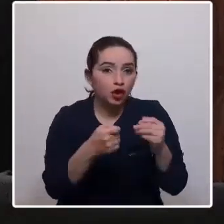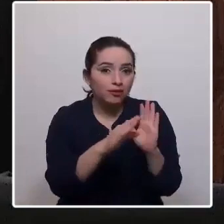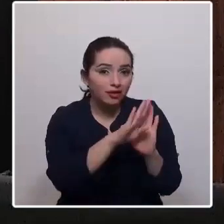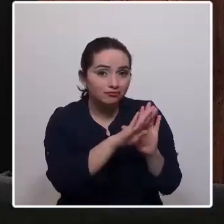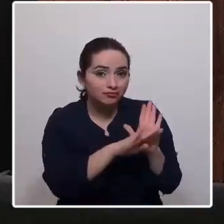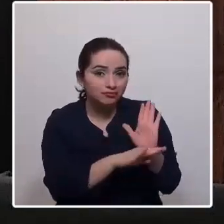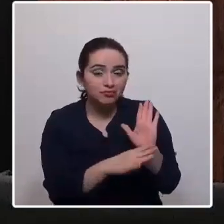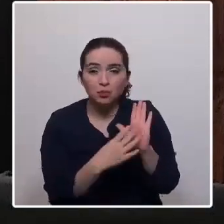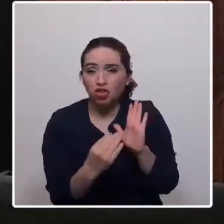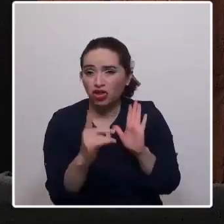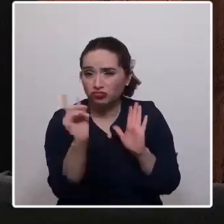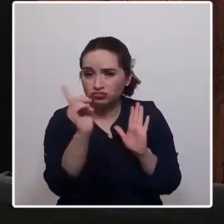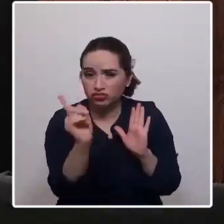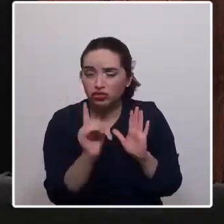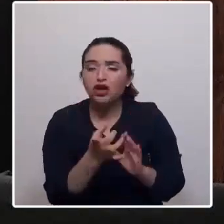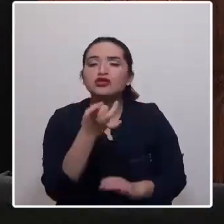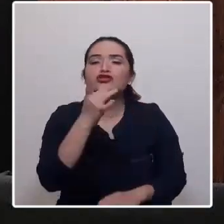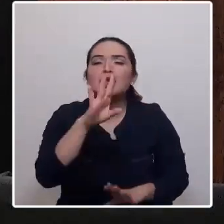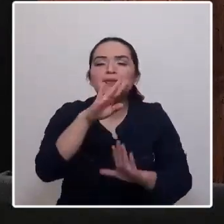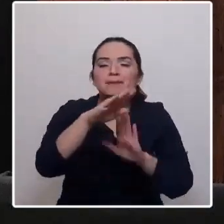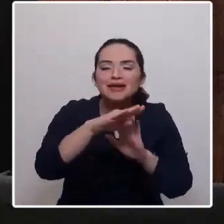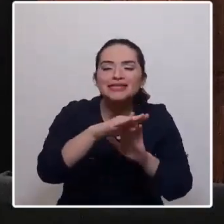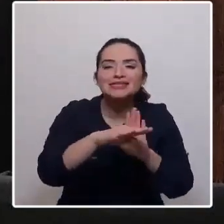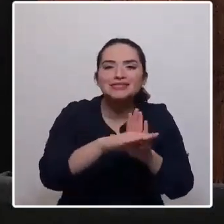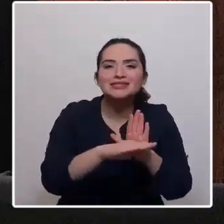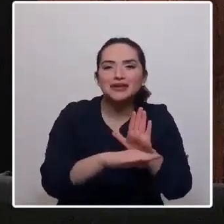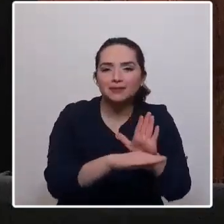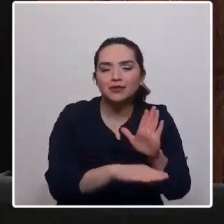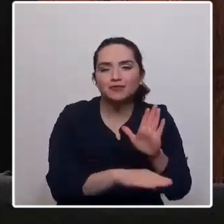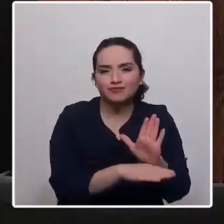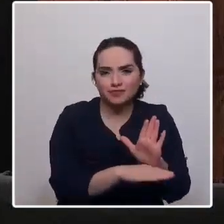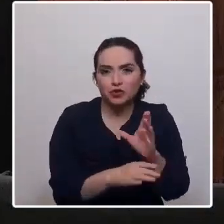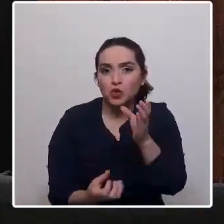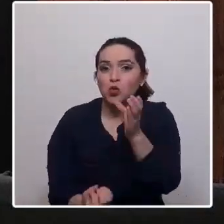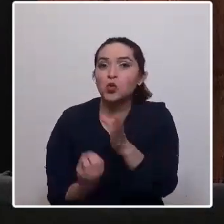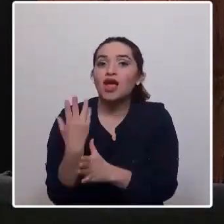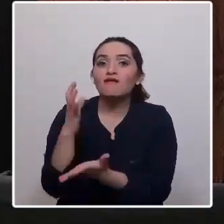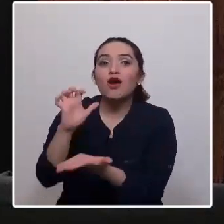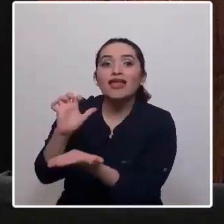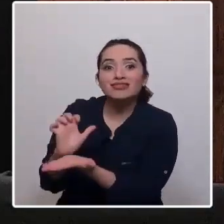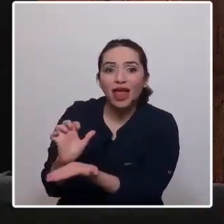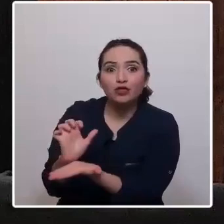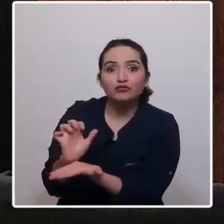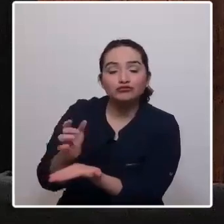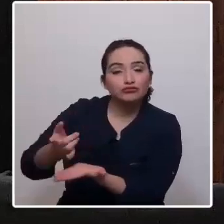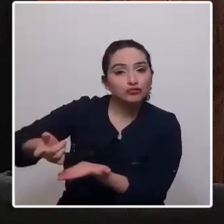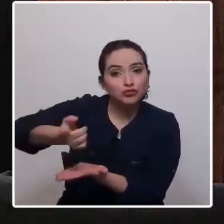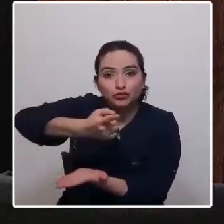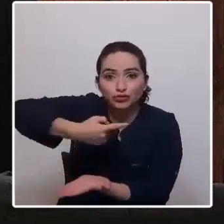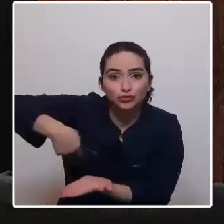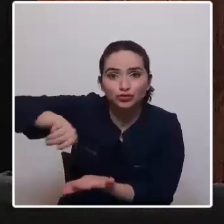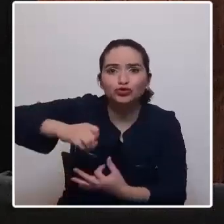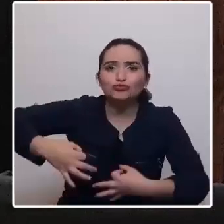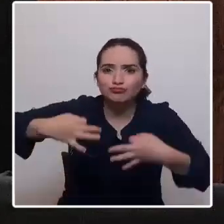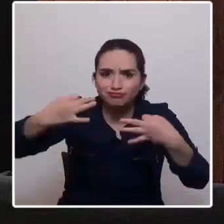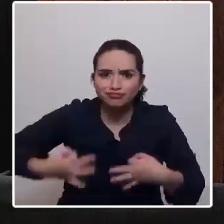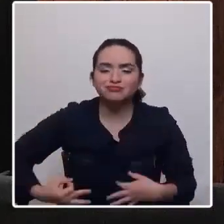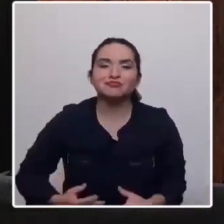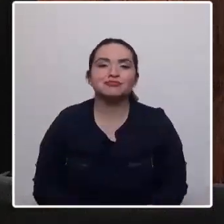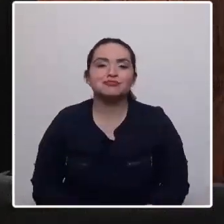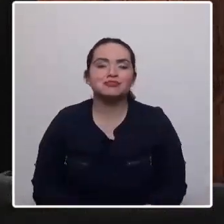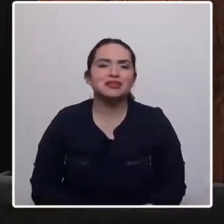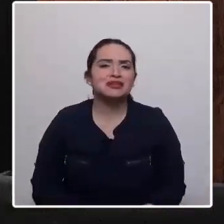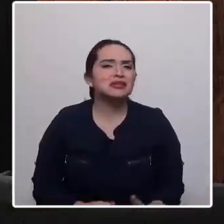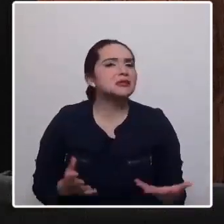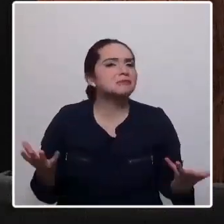modelo, solo son principios consistentes con el nuevo Estado que hemos definido. Principalmente